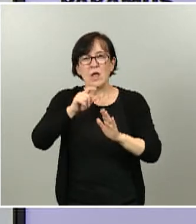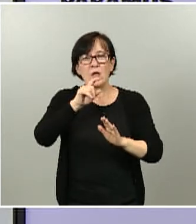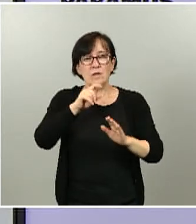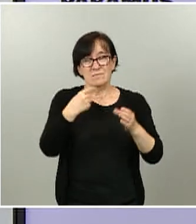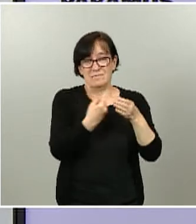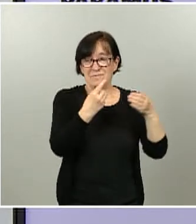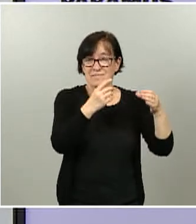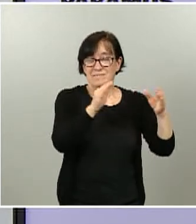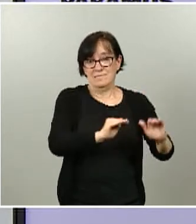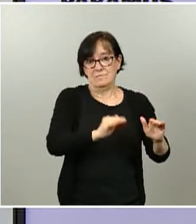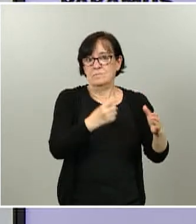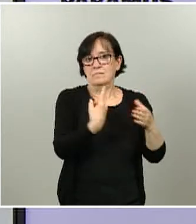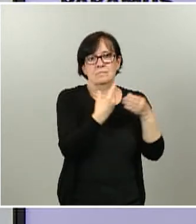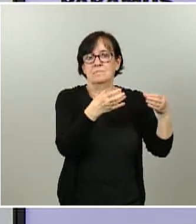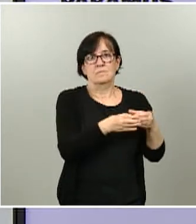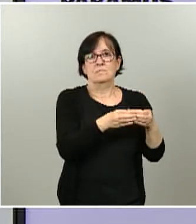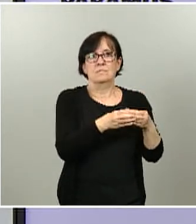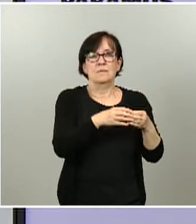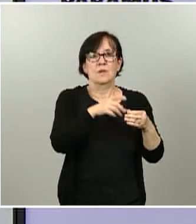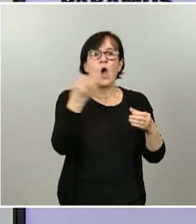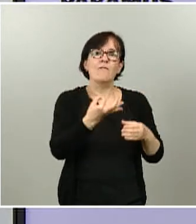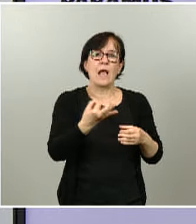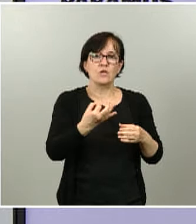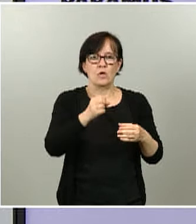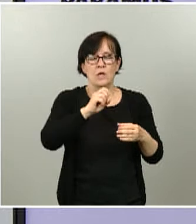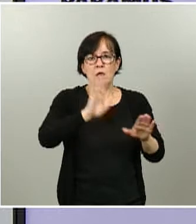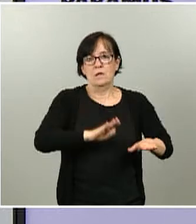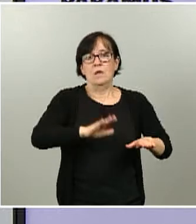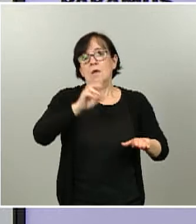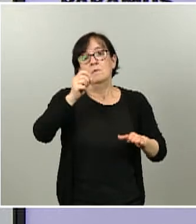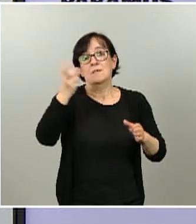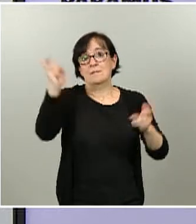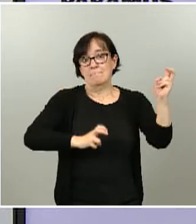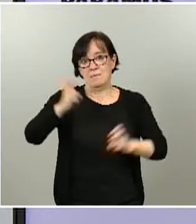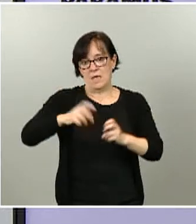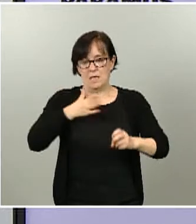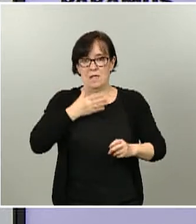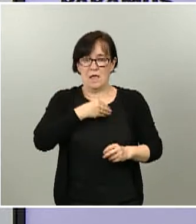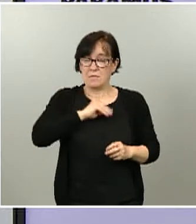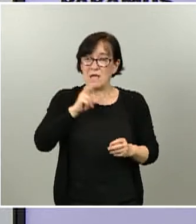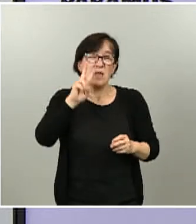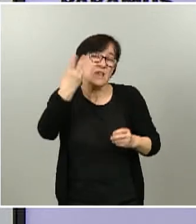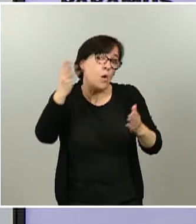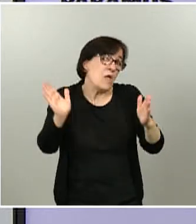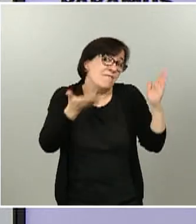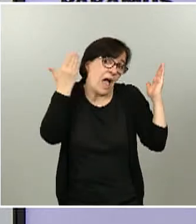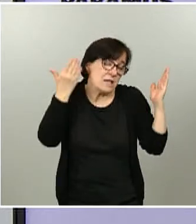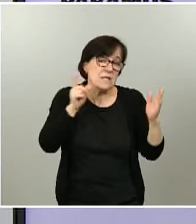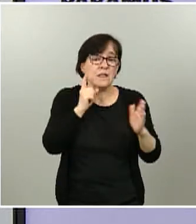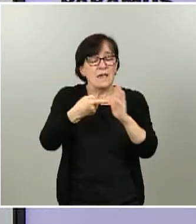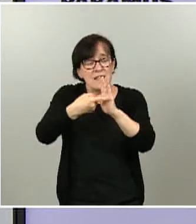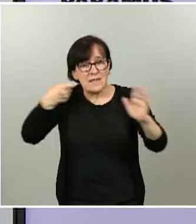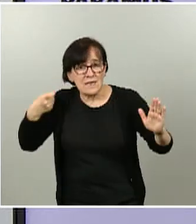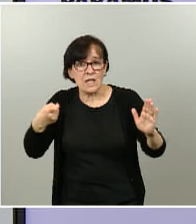personas que entren en nuestro país. Son órdenes que se corresponden con esta fase, desde esta segunda etapa de desescalado, que saben ustedes que tiene una